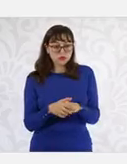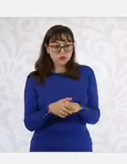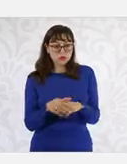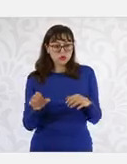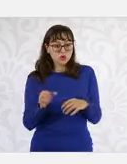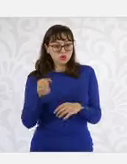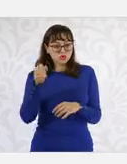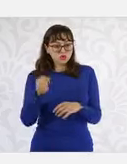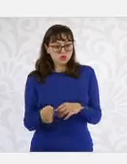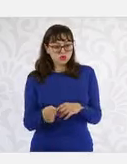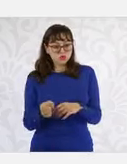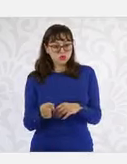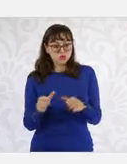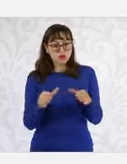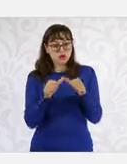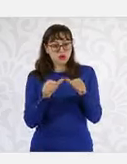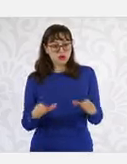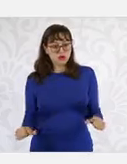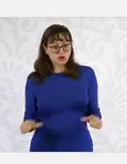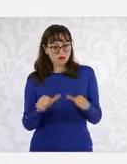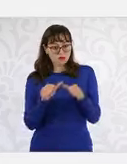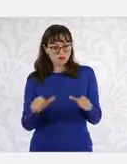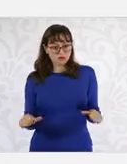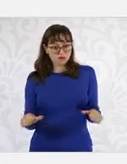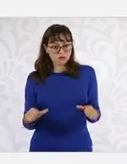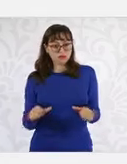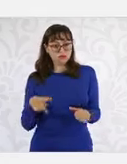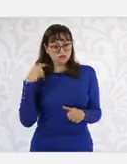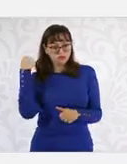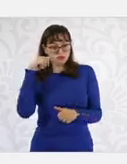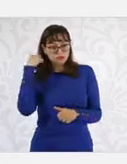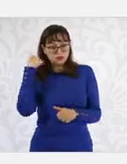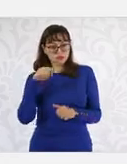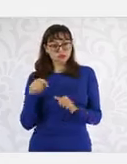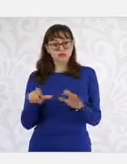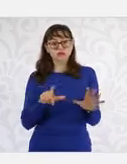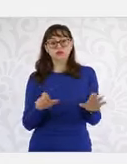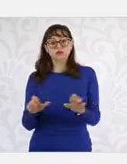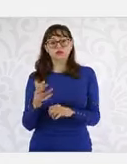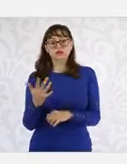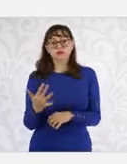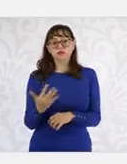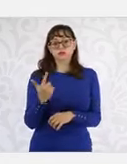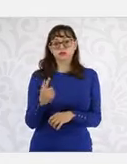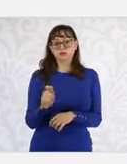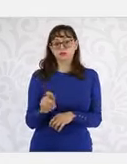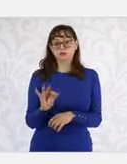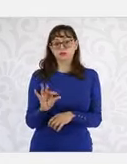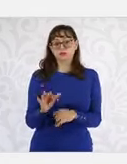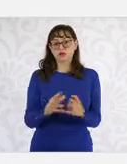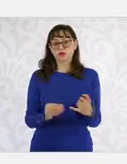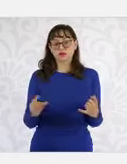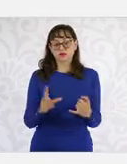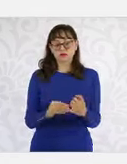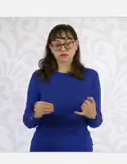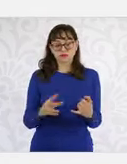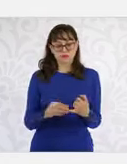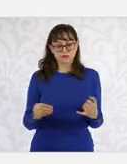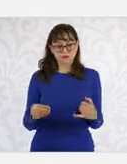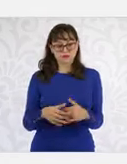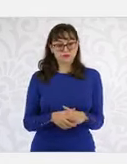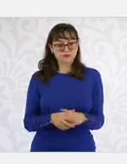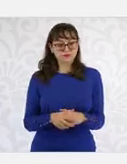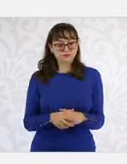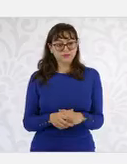Zona Sur, Bodega Aurrera, sucursal Ciudad Industrial, en Centro, Tabasco, 757 pesos, 40